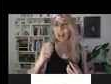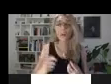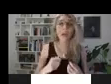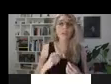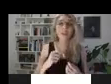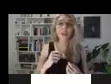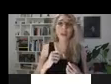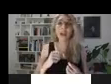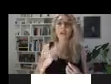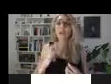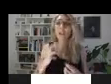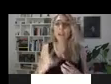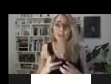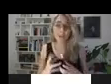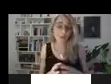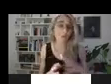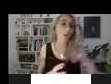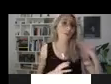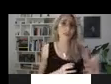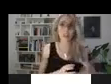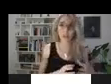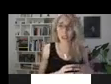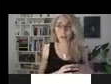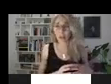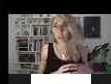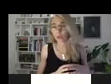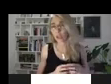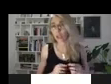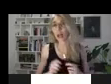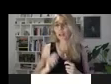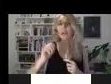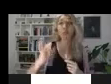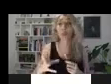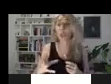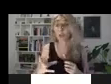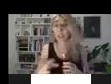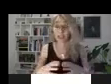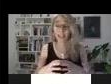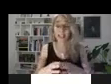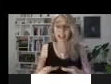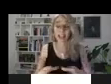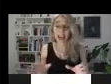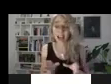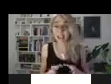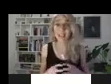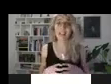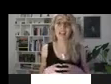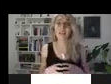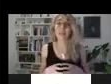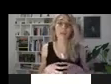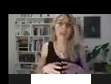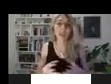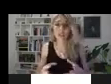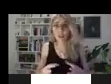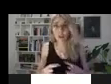de tener algunos elementos, muchas veces de la mano de la historia del arte, muchas veces de artistas